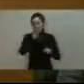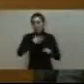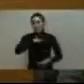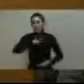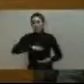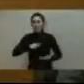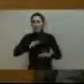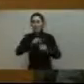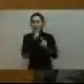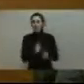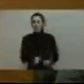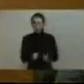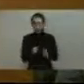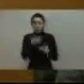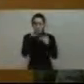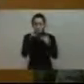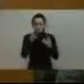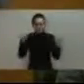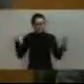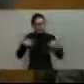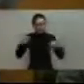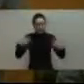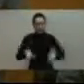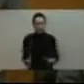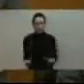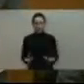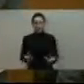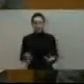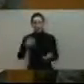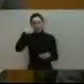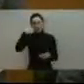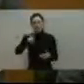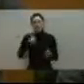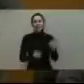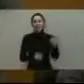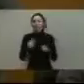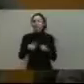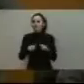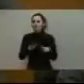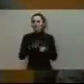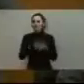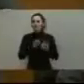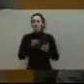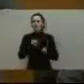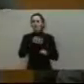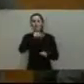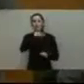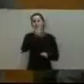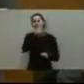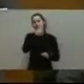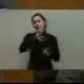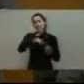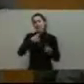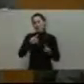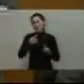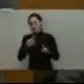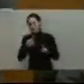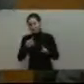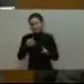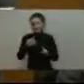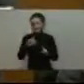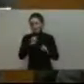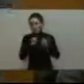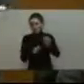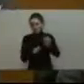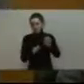de presupuestos serio. Porque se sabe que algunas cosas al cocer menguan, pero en su caso casi desaparecen. Con